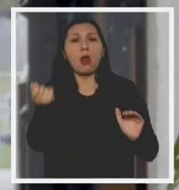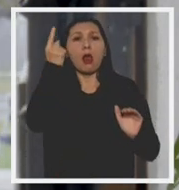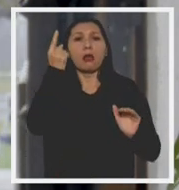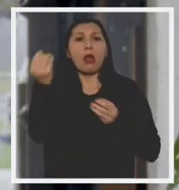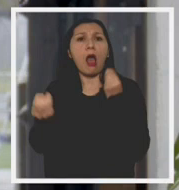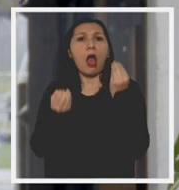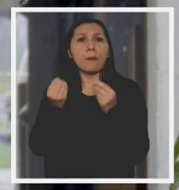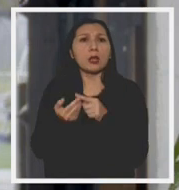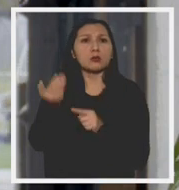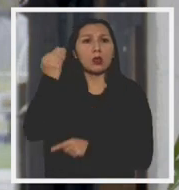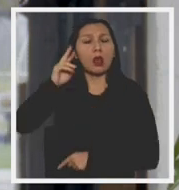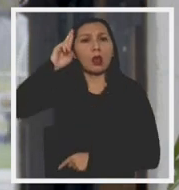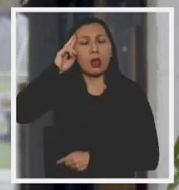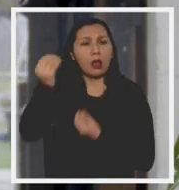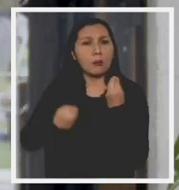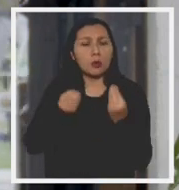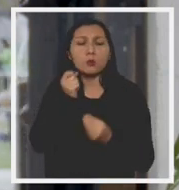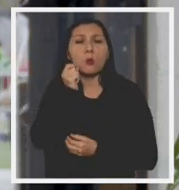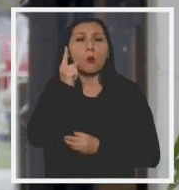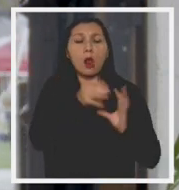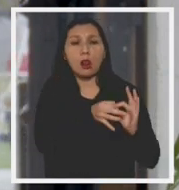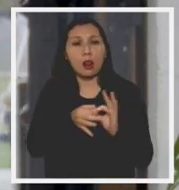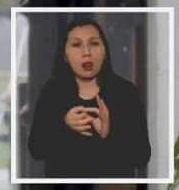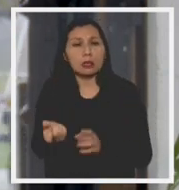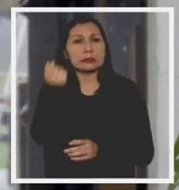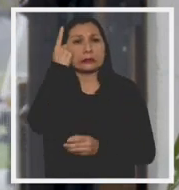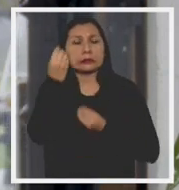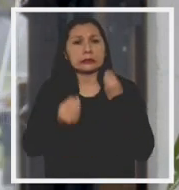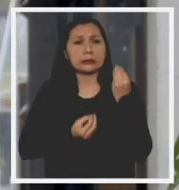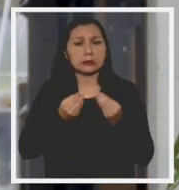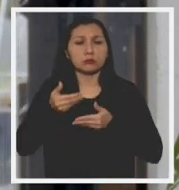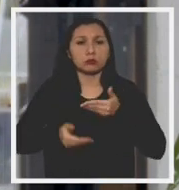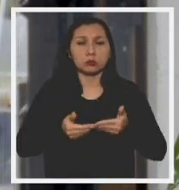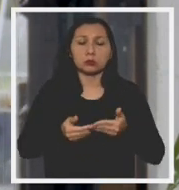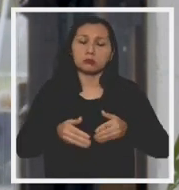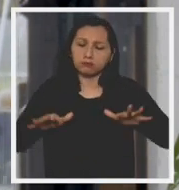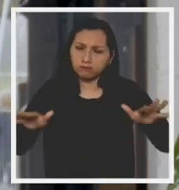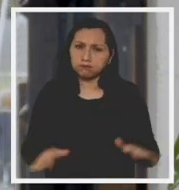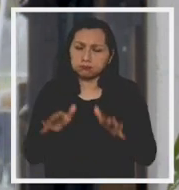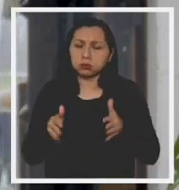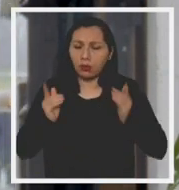lo que ahí pasó, las lecciones que debemos sacar de este proceso y actuar.